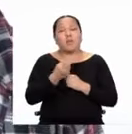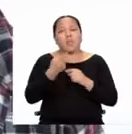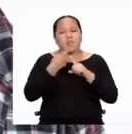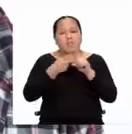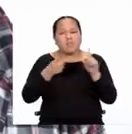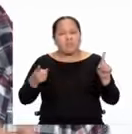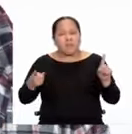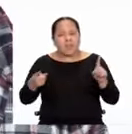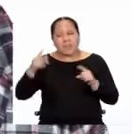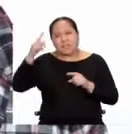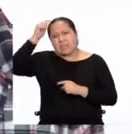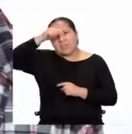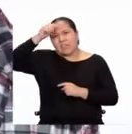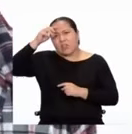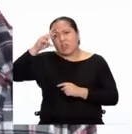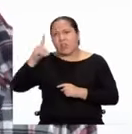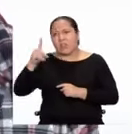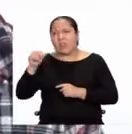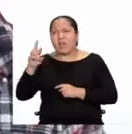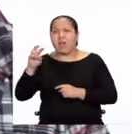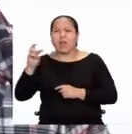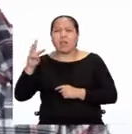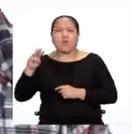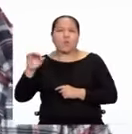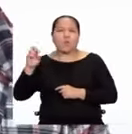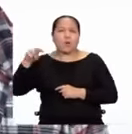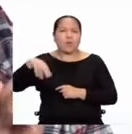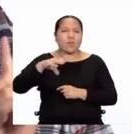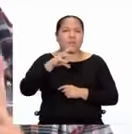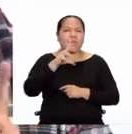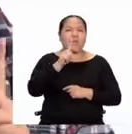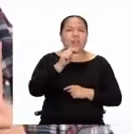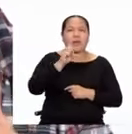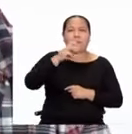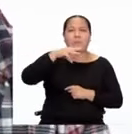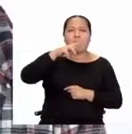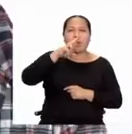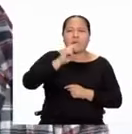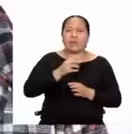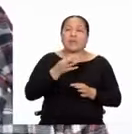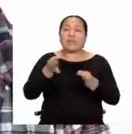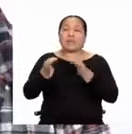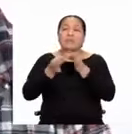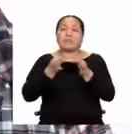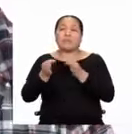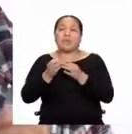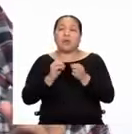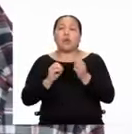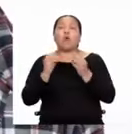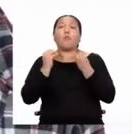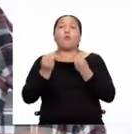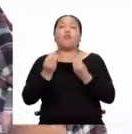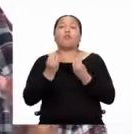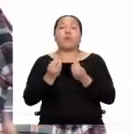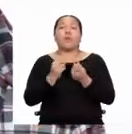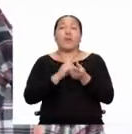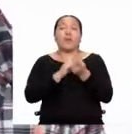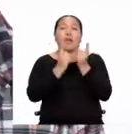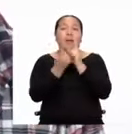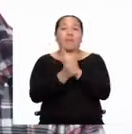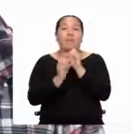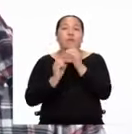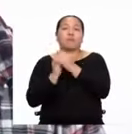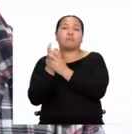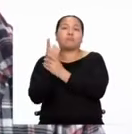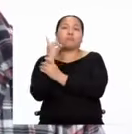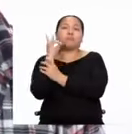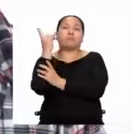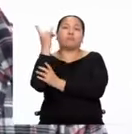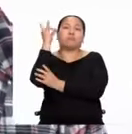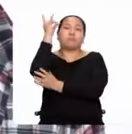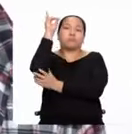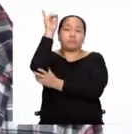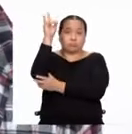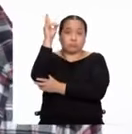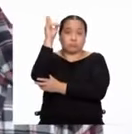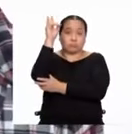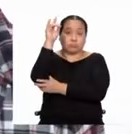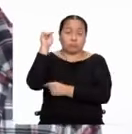de las teorías de Darwin y Lamarck, que explican la evolución de la jirafa, el animal más alto del